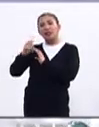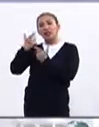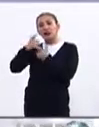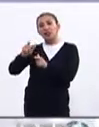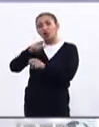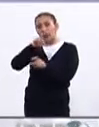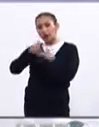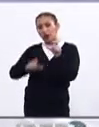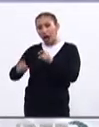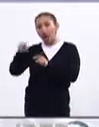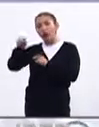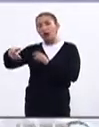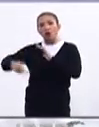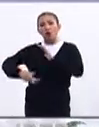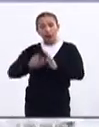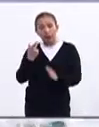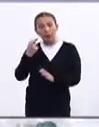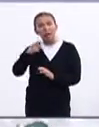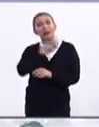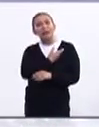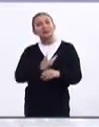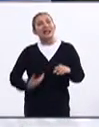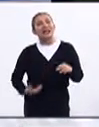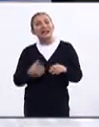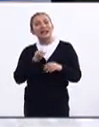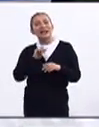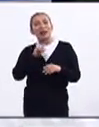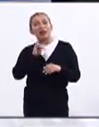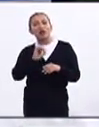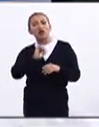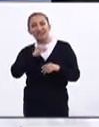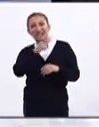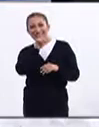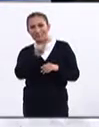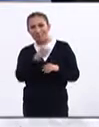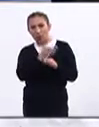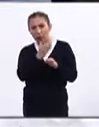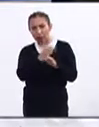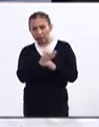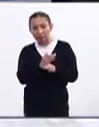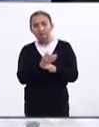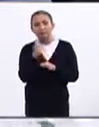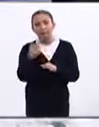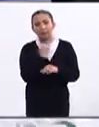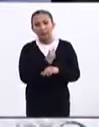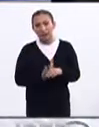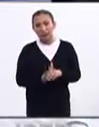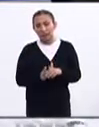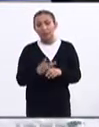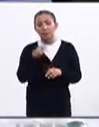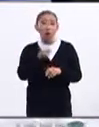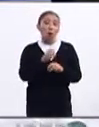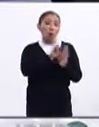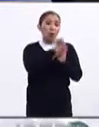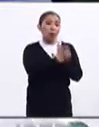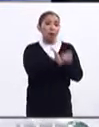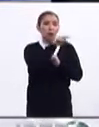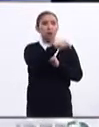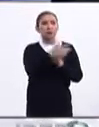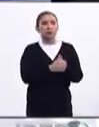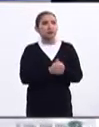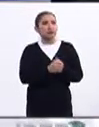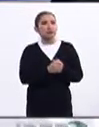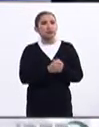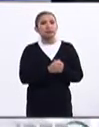Liberación Nacional, que está repitiendo con el presidente Salvador Sánchez en este momento en la presidencia, o el caso también,